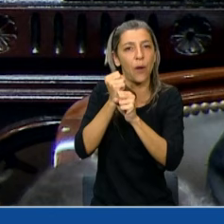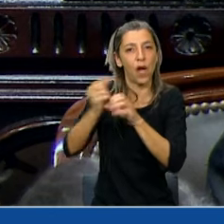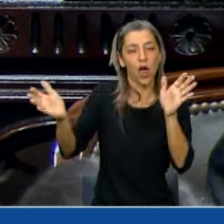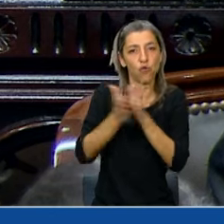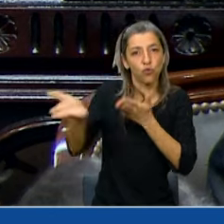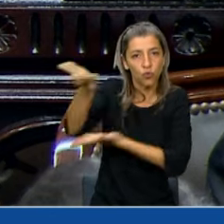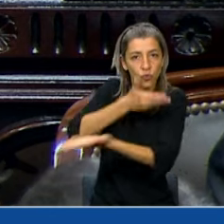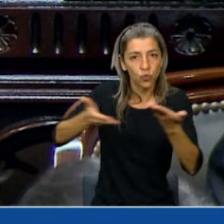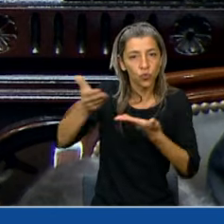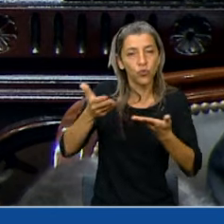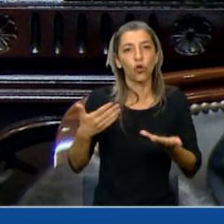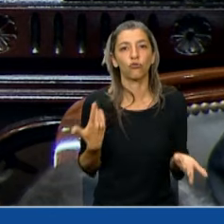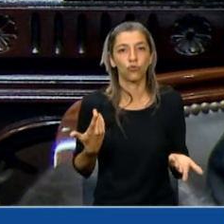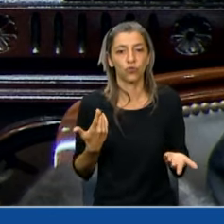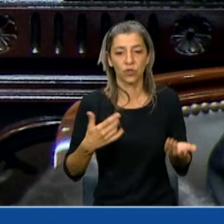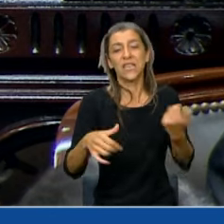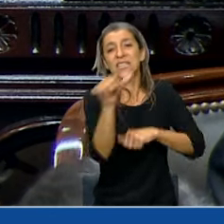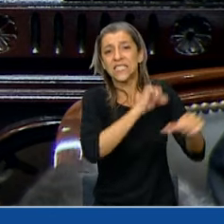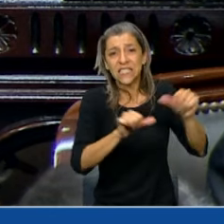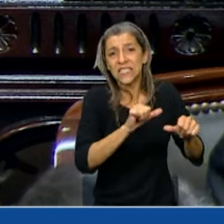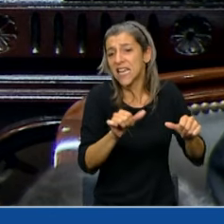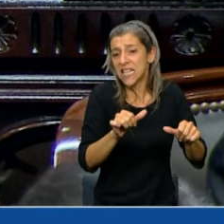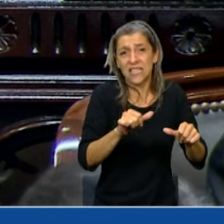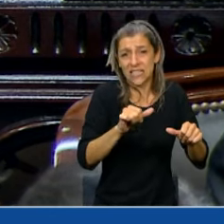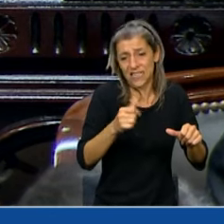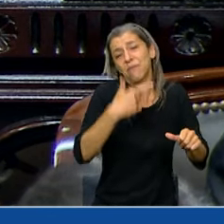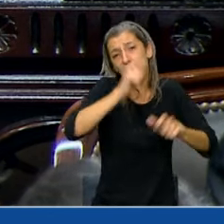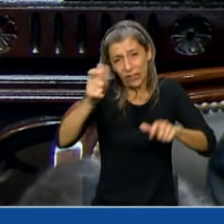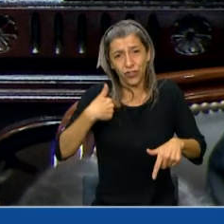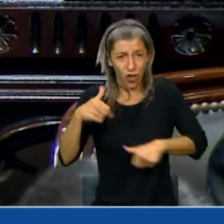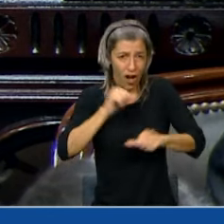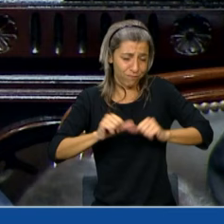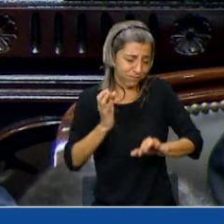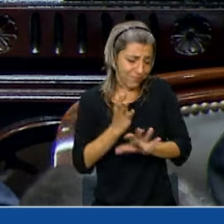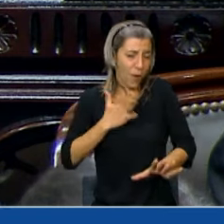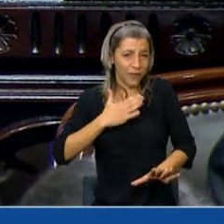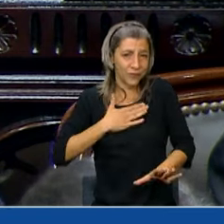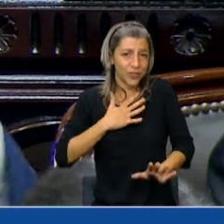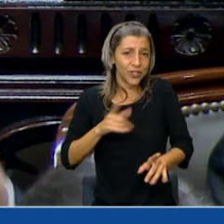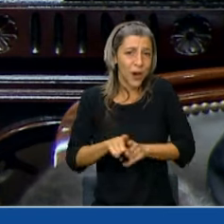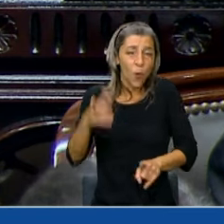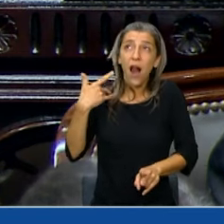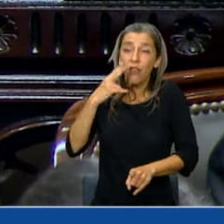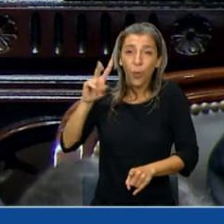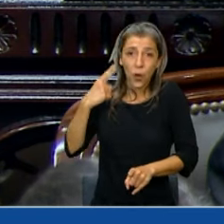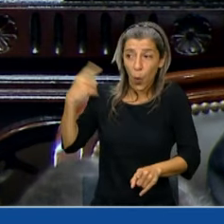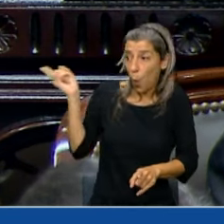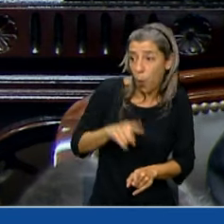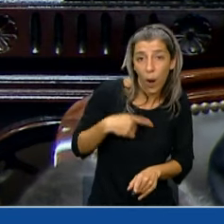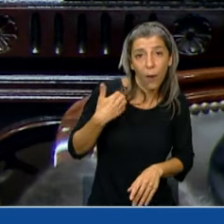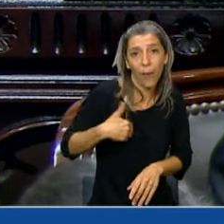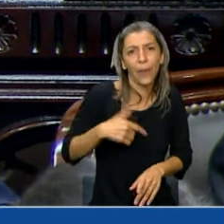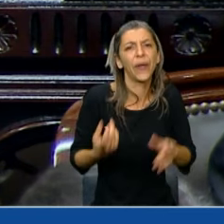hicimos y como lo hacemos los científicos como lo hice yo cuando volví en el 2001 Argentina y creamos un espacio de